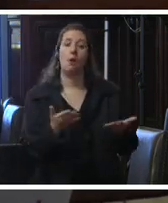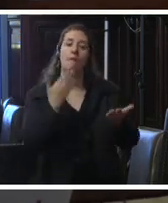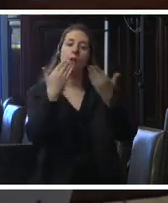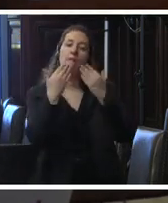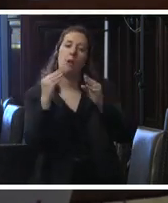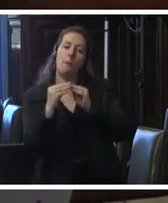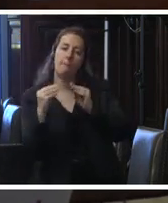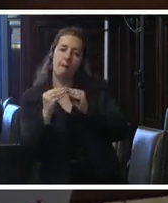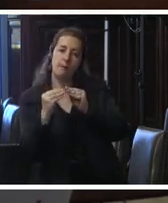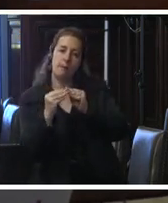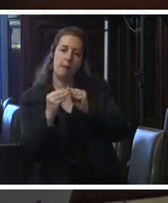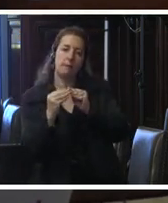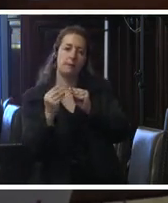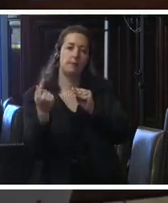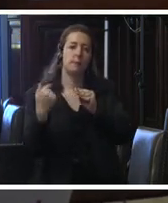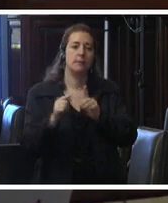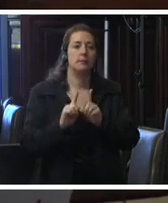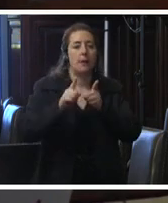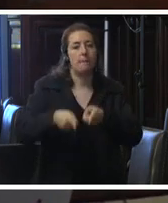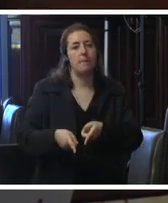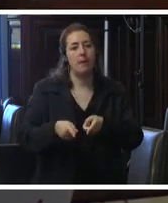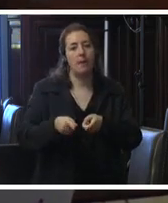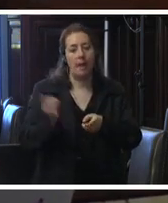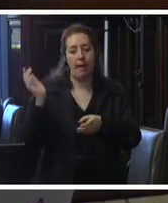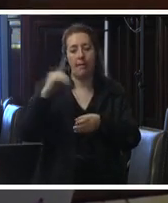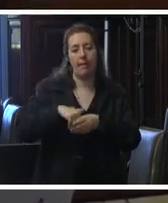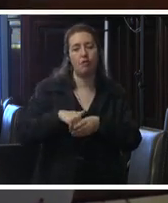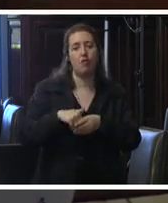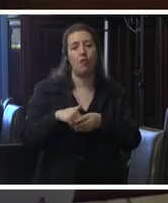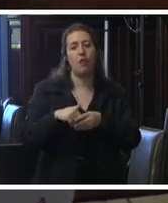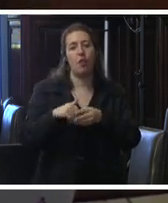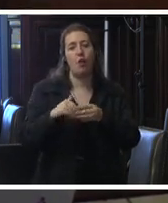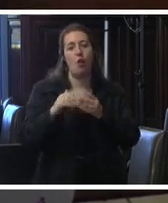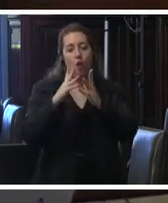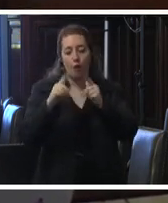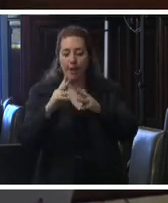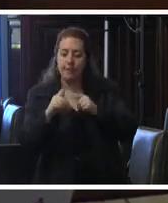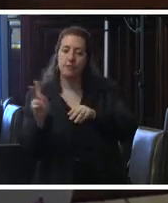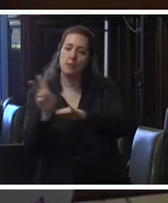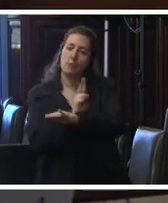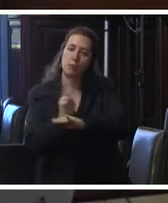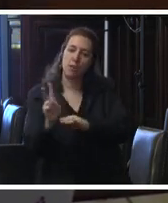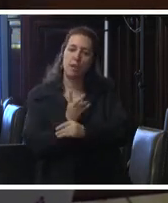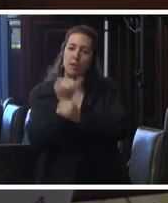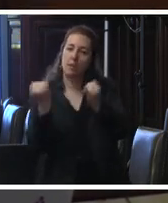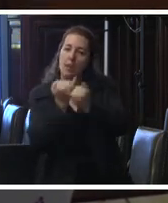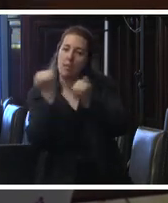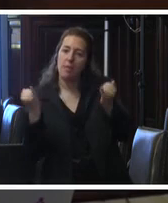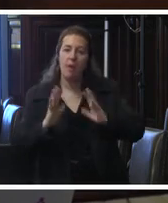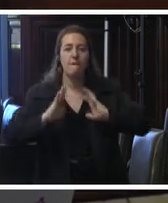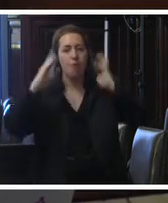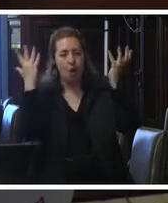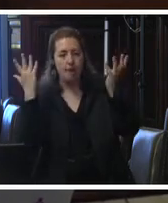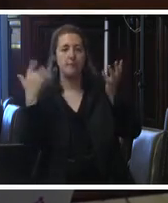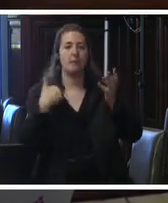que son miembros de organizaciones de base y que sienten el día a día de la violencia por su